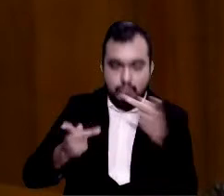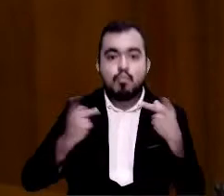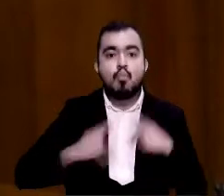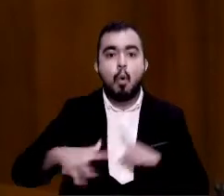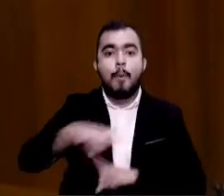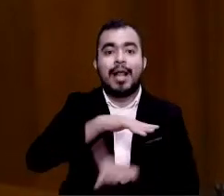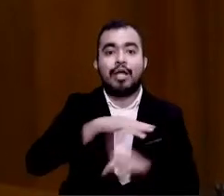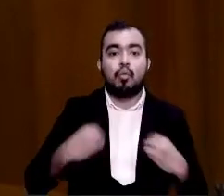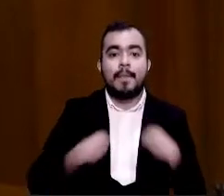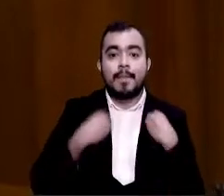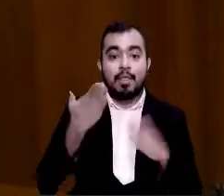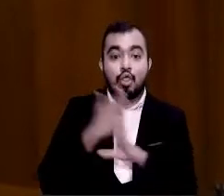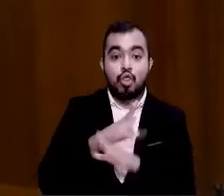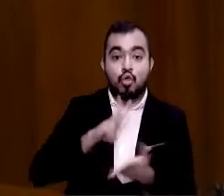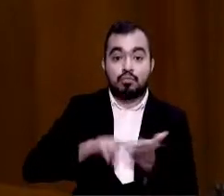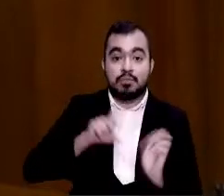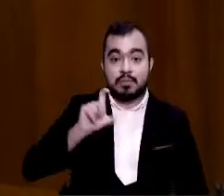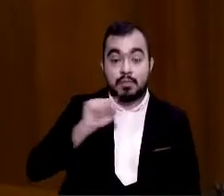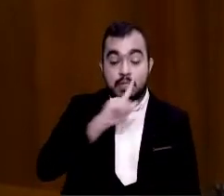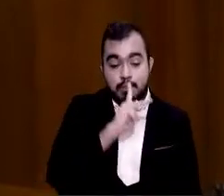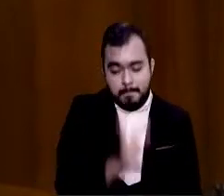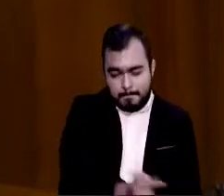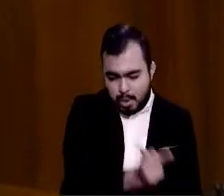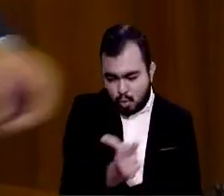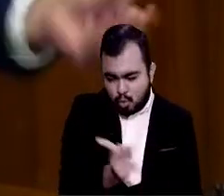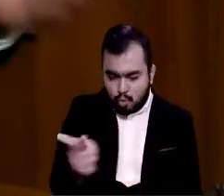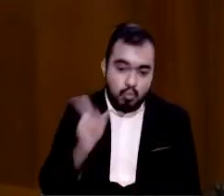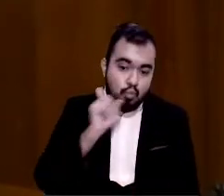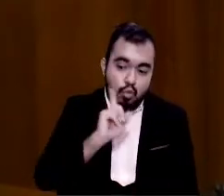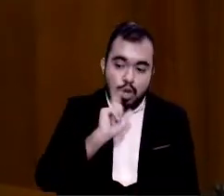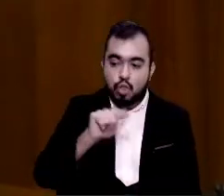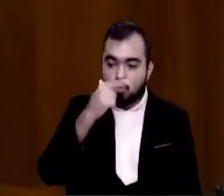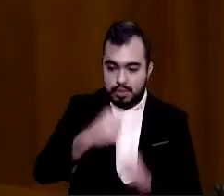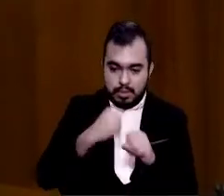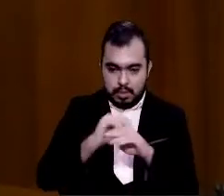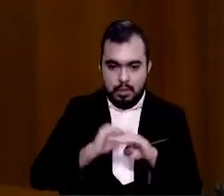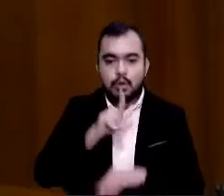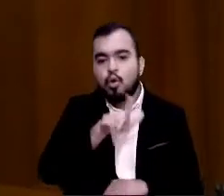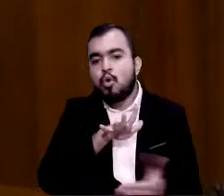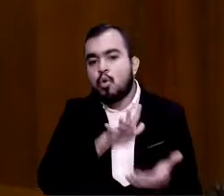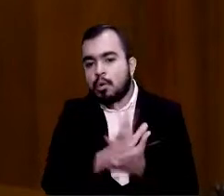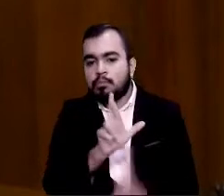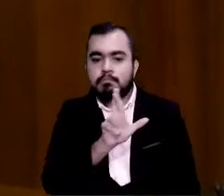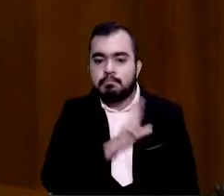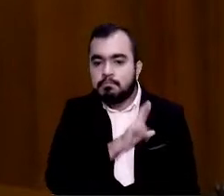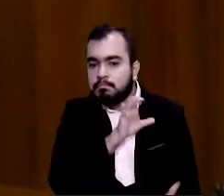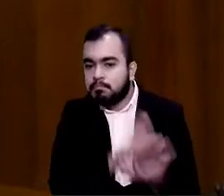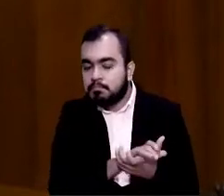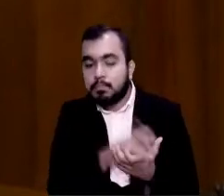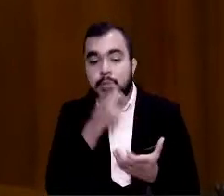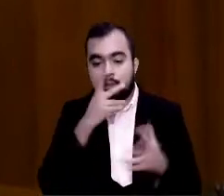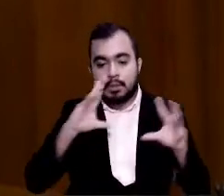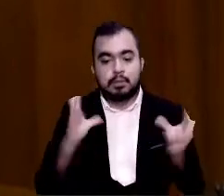2020, preguntó a mujeres de 12 años o más por su estado civil, obteniendo el dato de que